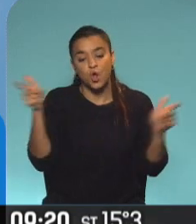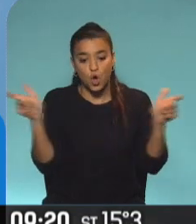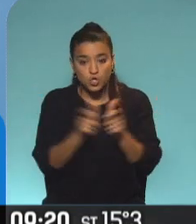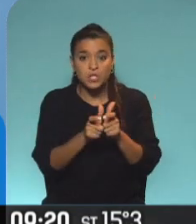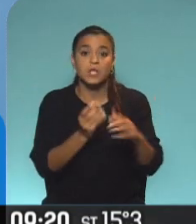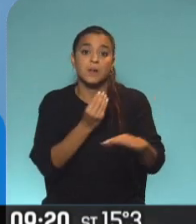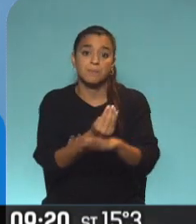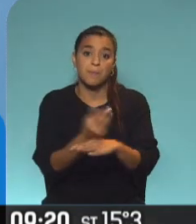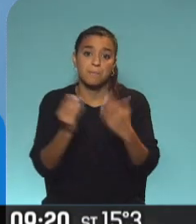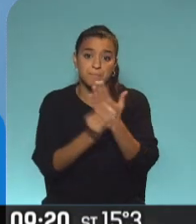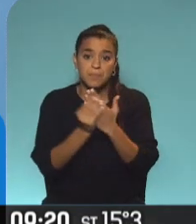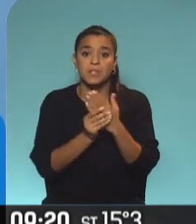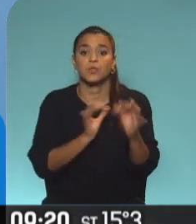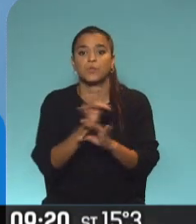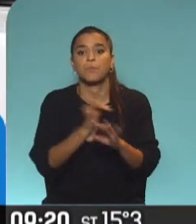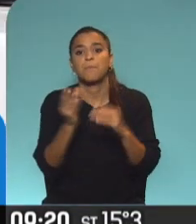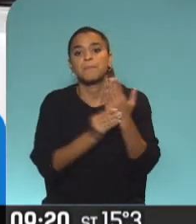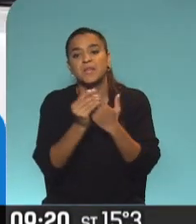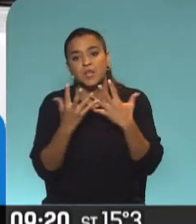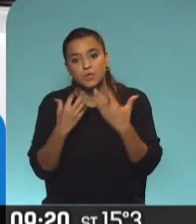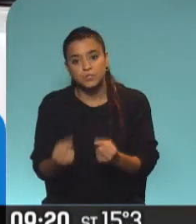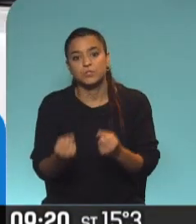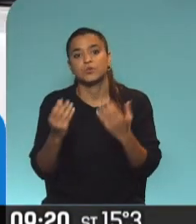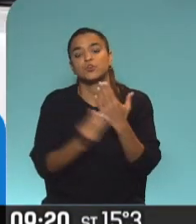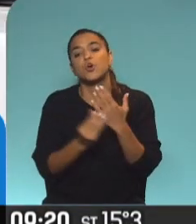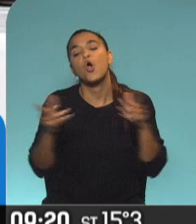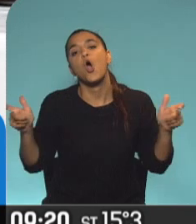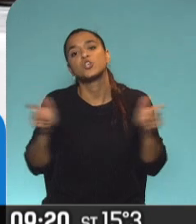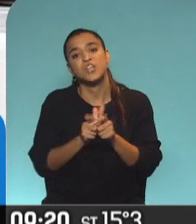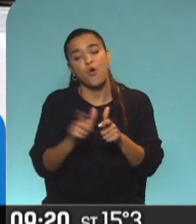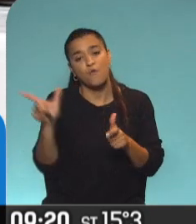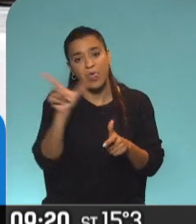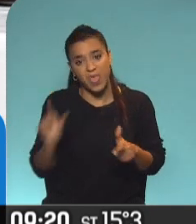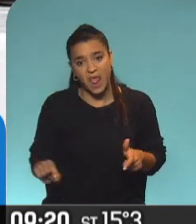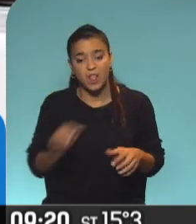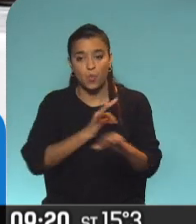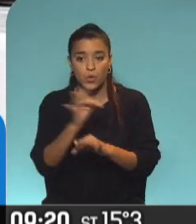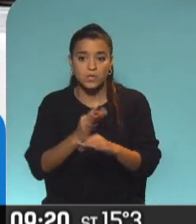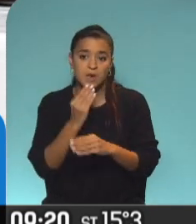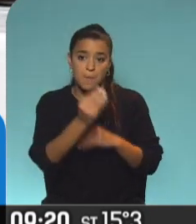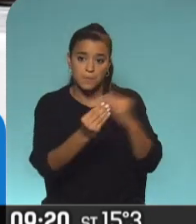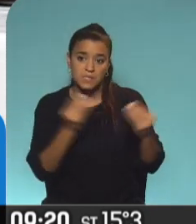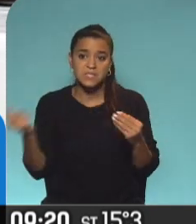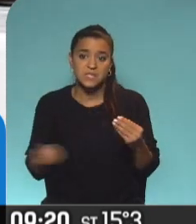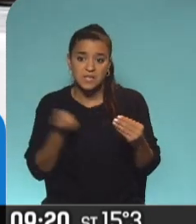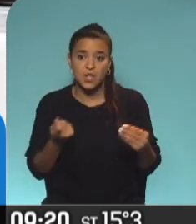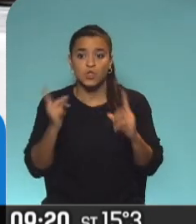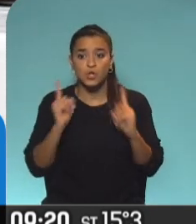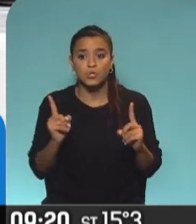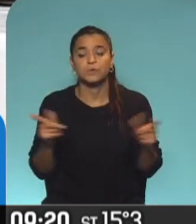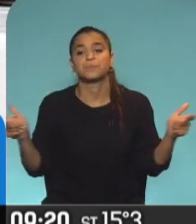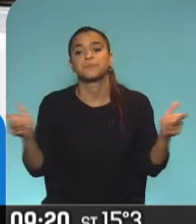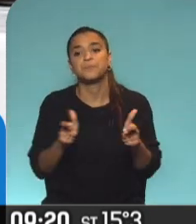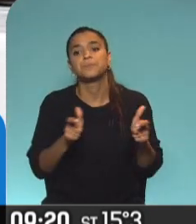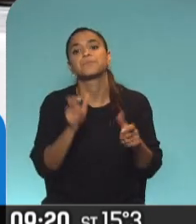por representantes del Ministerio de Educación, del Ministerio de Salud, del Consejo Federal de Educación, representantes de las organizaciones sindicales docentes, de entidades de